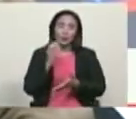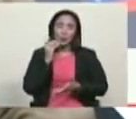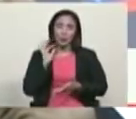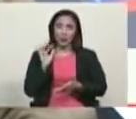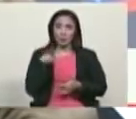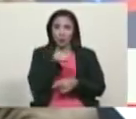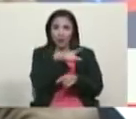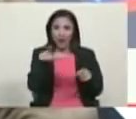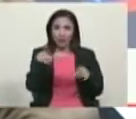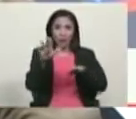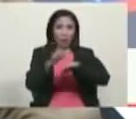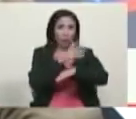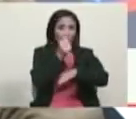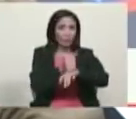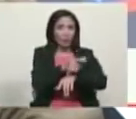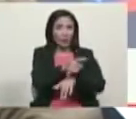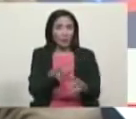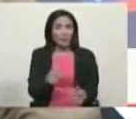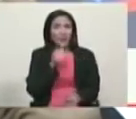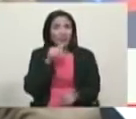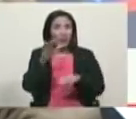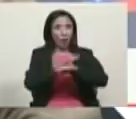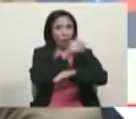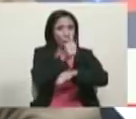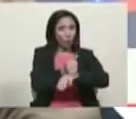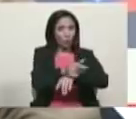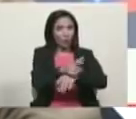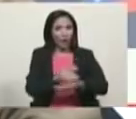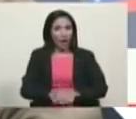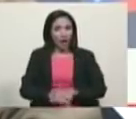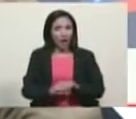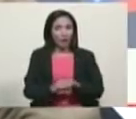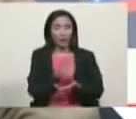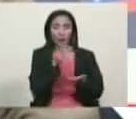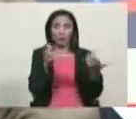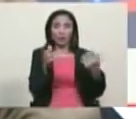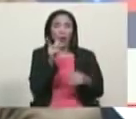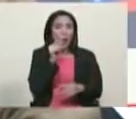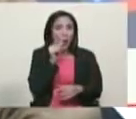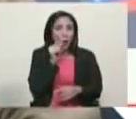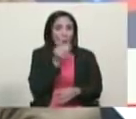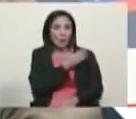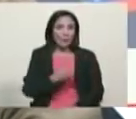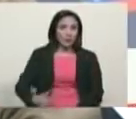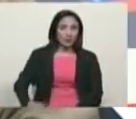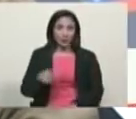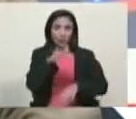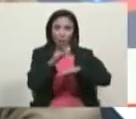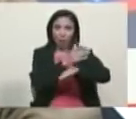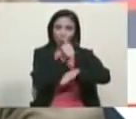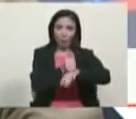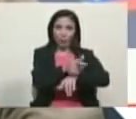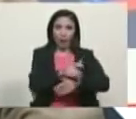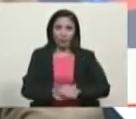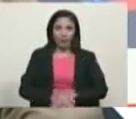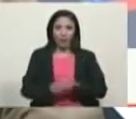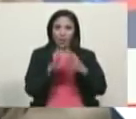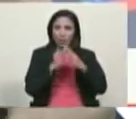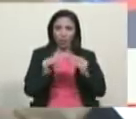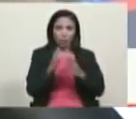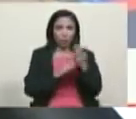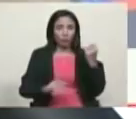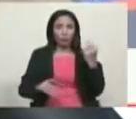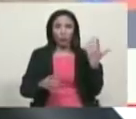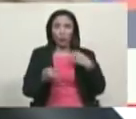esa sangre llegaría para siempre a las manos de Pedro Sánchez. Pedro Sánchez tendría las manos llenas